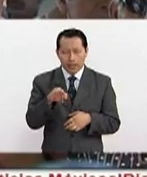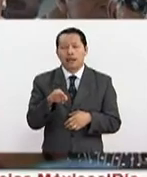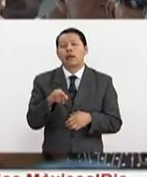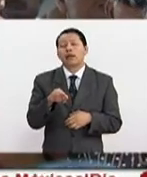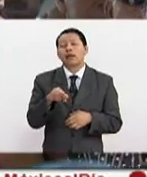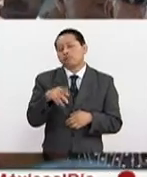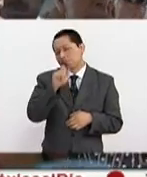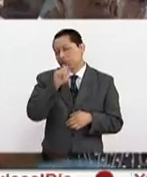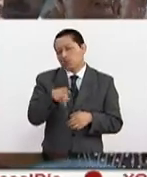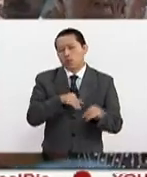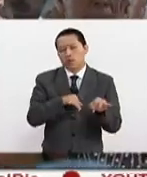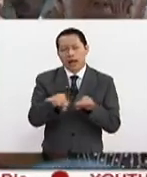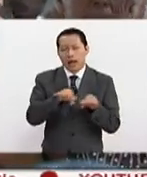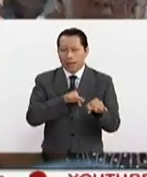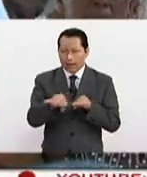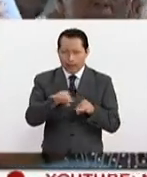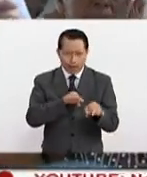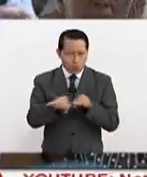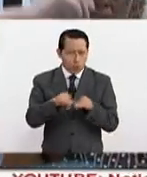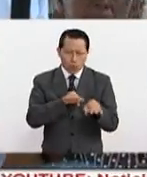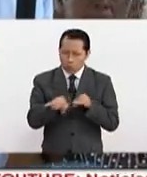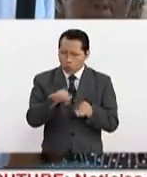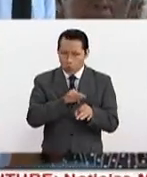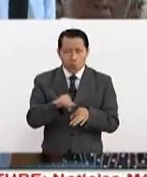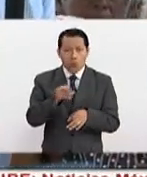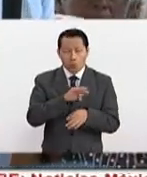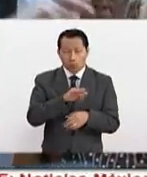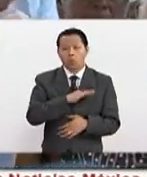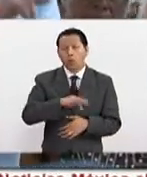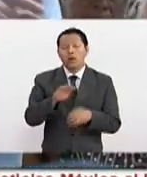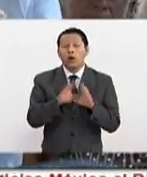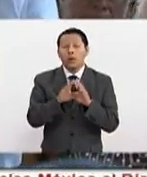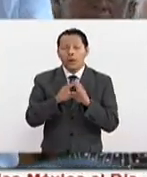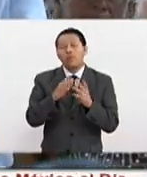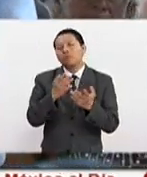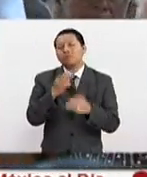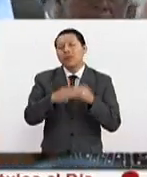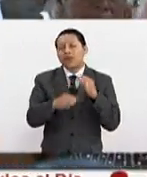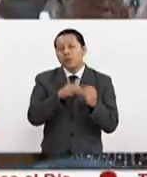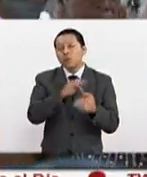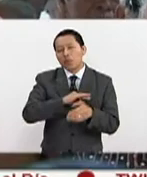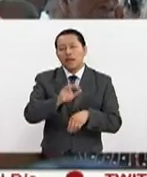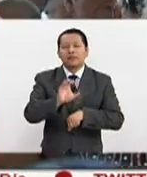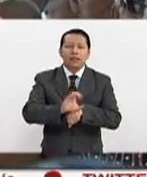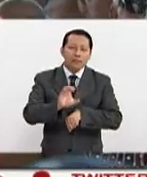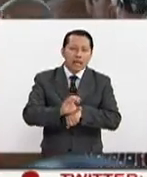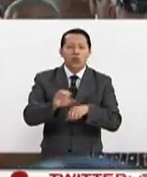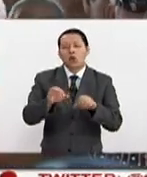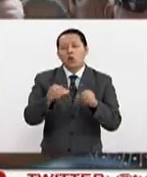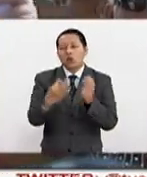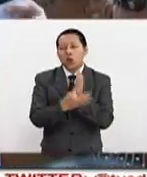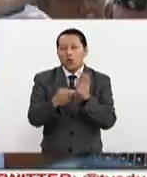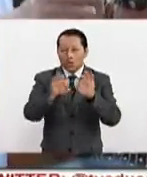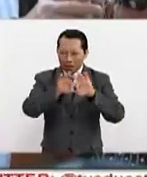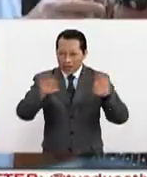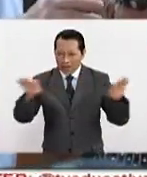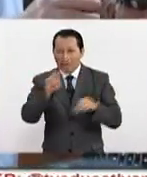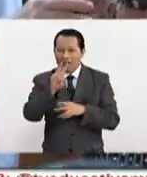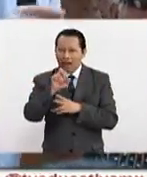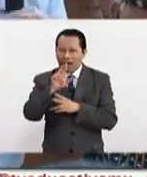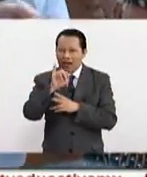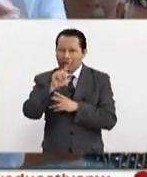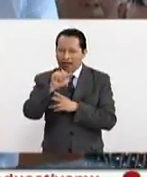autoempleo, que pueden cambiar por materiales, cemento, varilla, lo que se requiere para construir nuestra